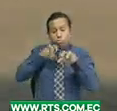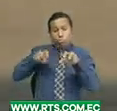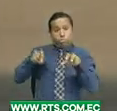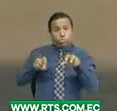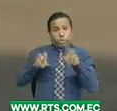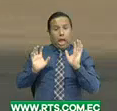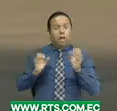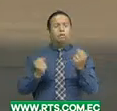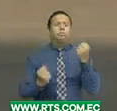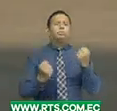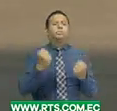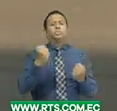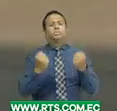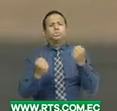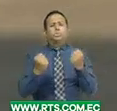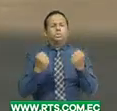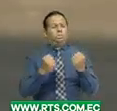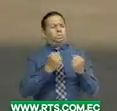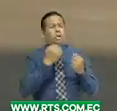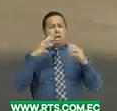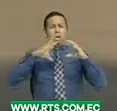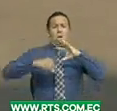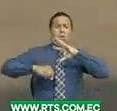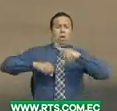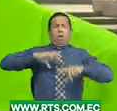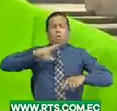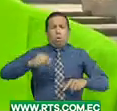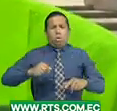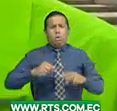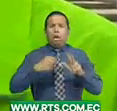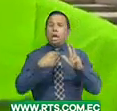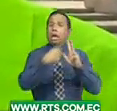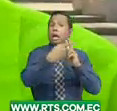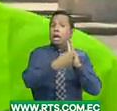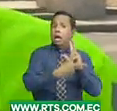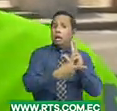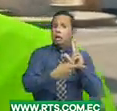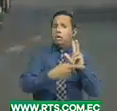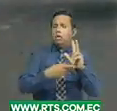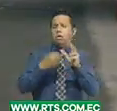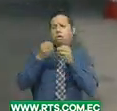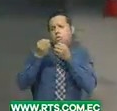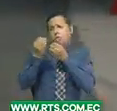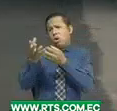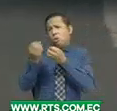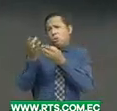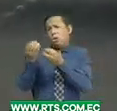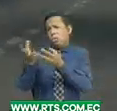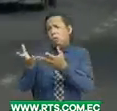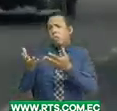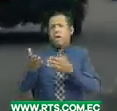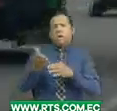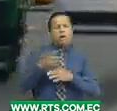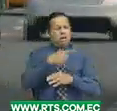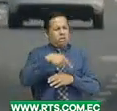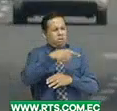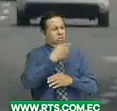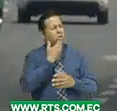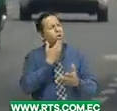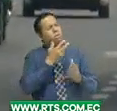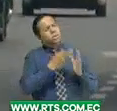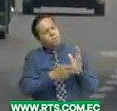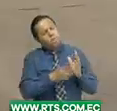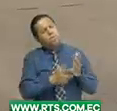en los primeros detenidos dentro de este caso. Y el momento de las entrevistas, de conversar con ellos, se contradicen en